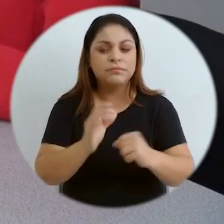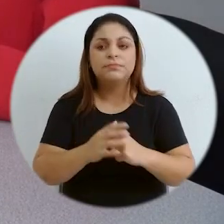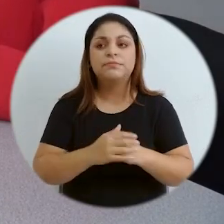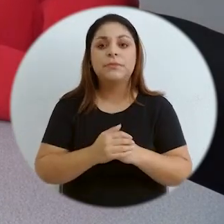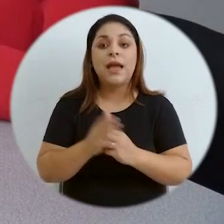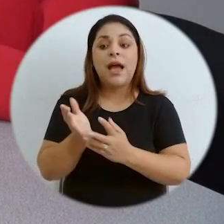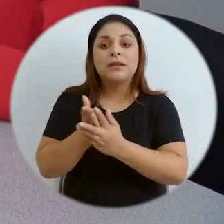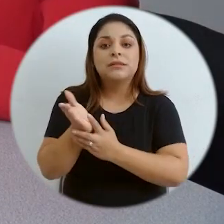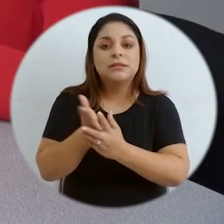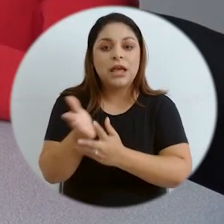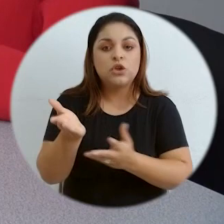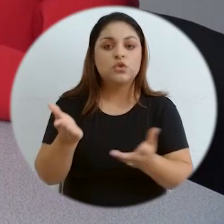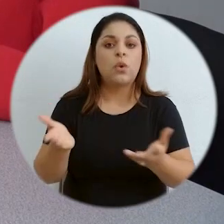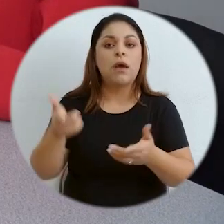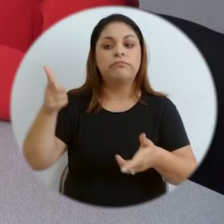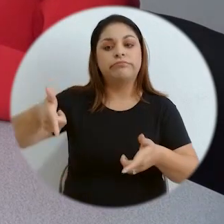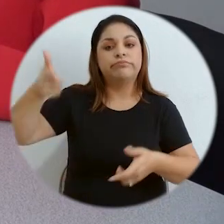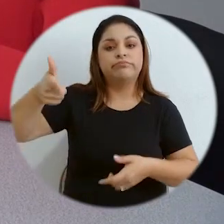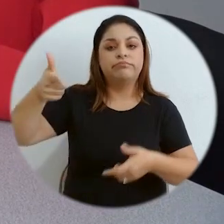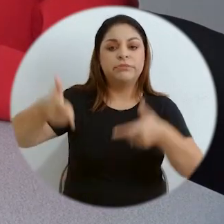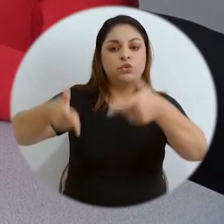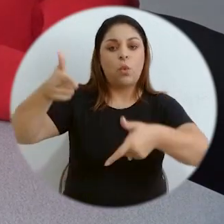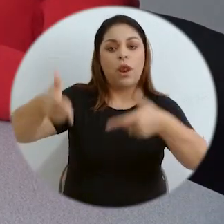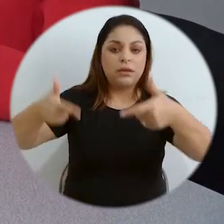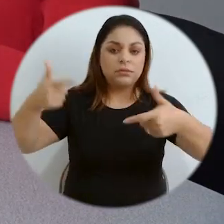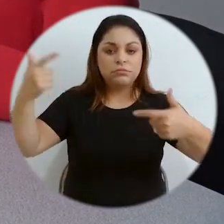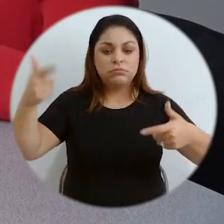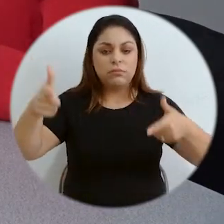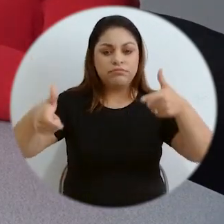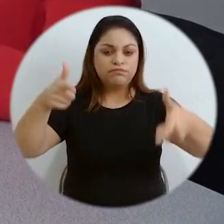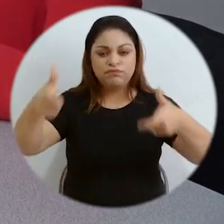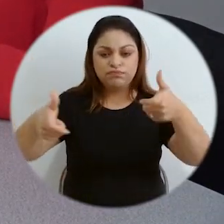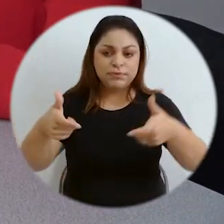acceso a medios letales, eso es muy importante, personas que tienen acceso a